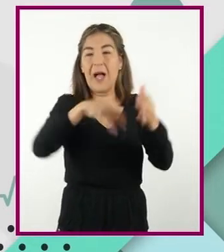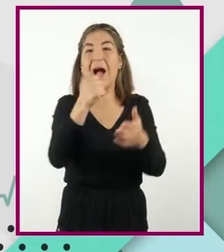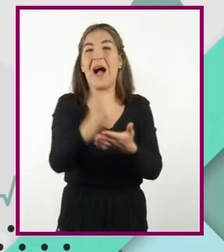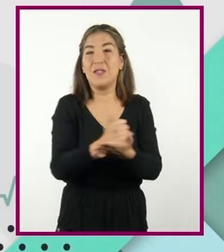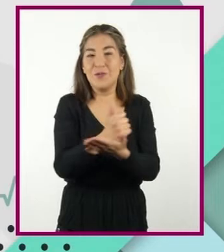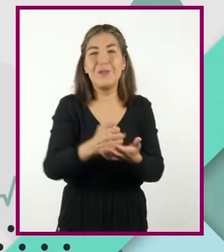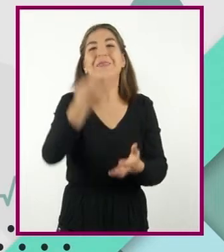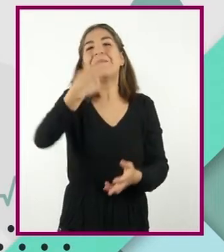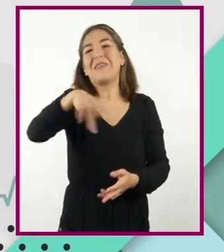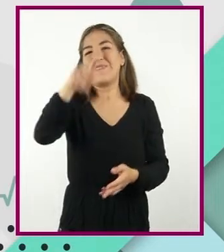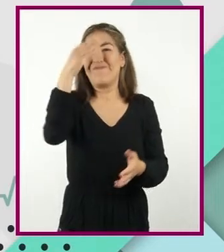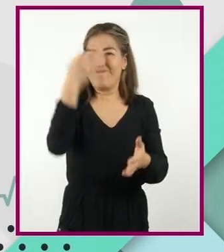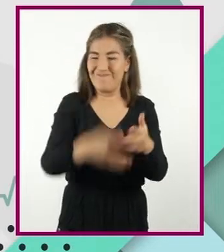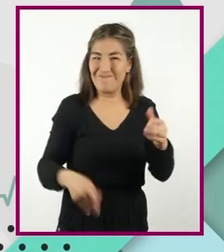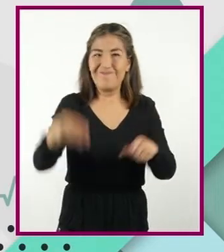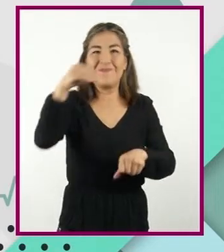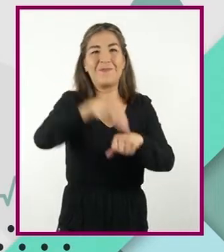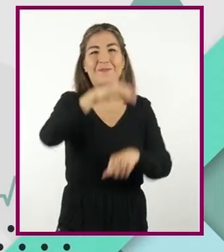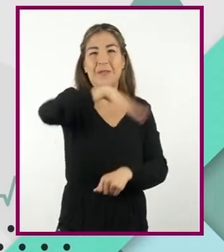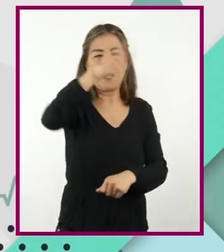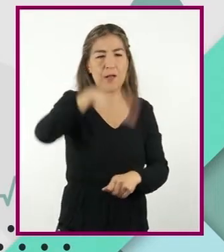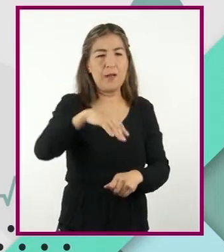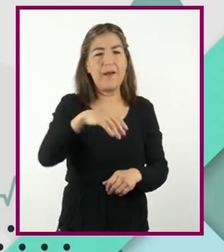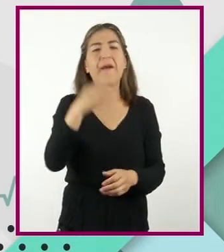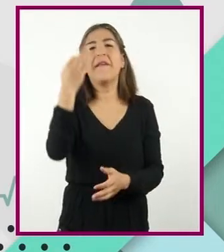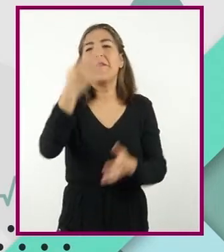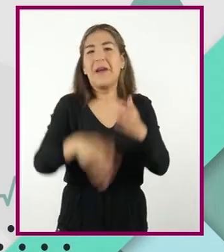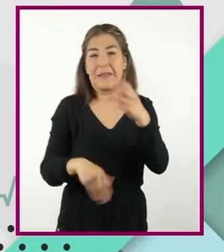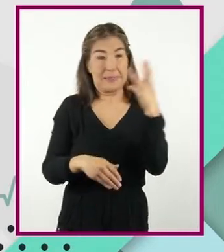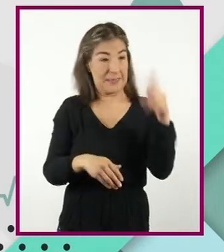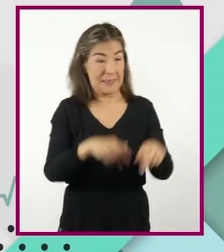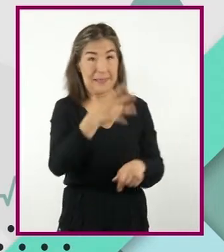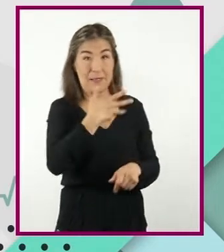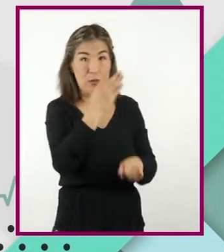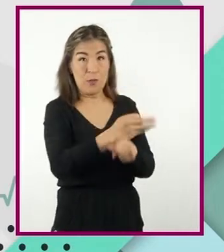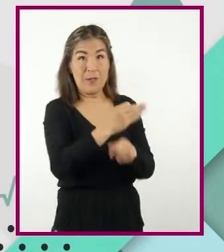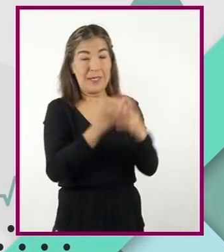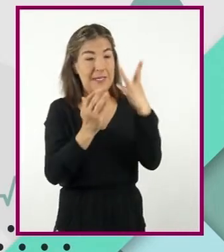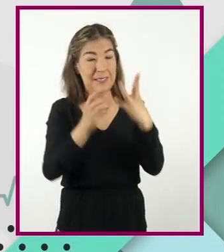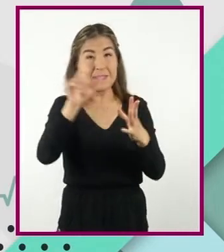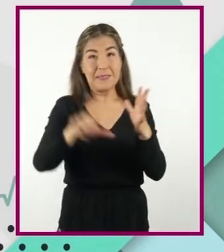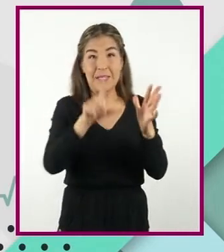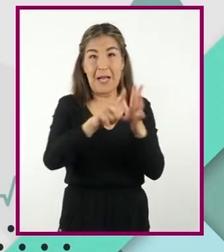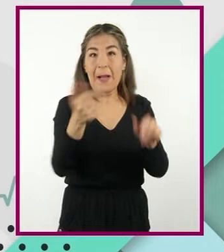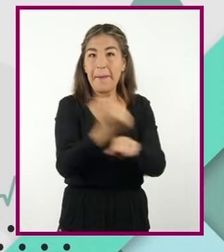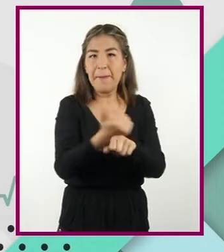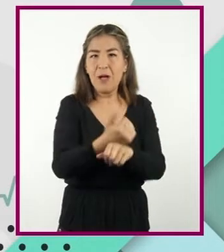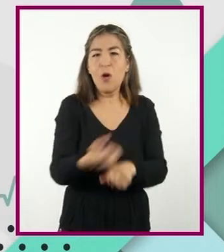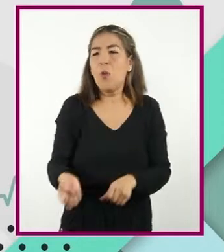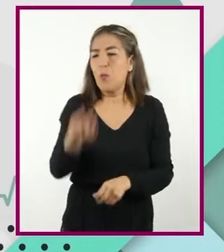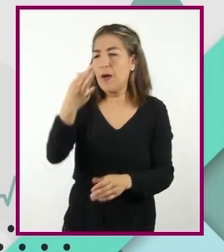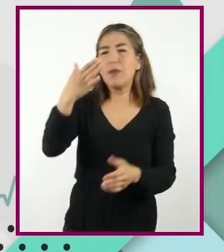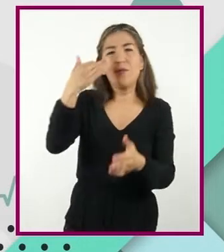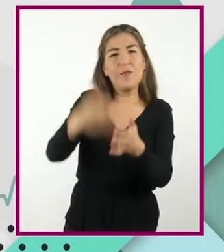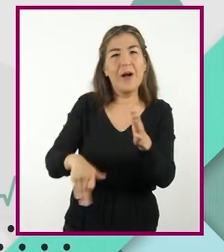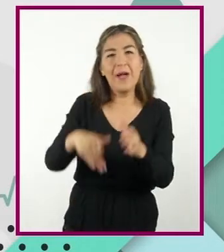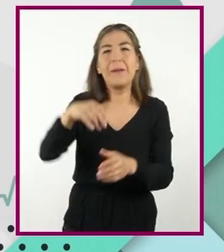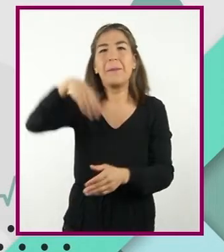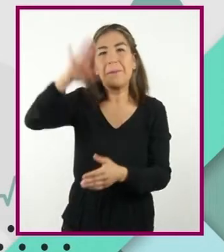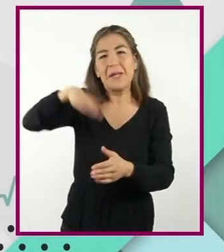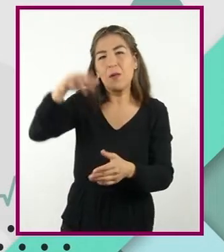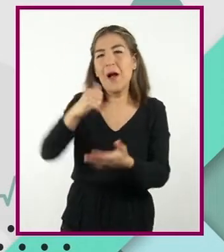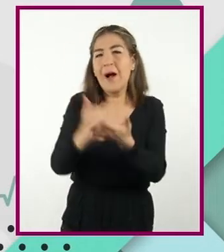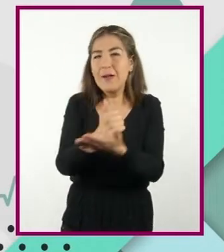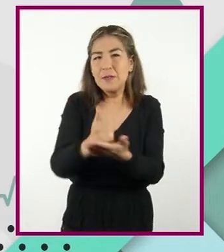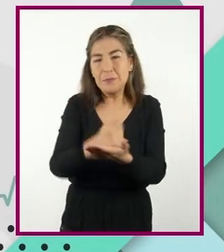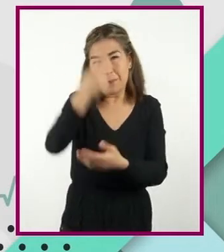barda. Si dispone de 3 litros de pintura amarilla, ¿cuántos litros de pintura azul necesita agregar para preparar